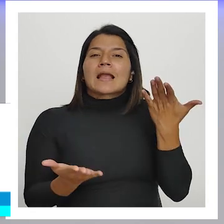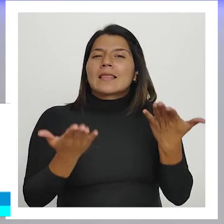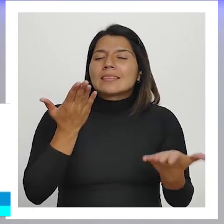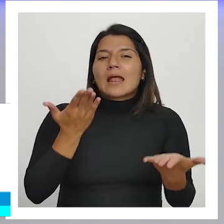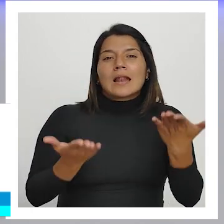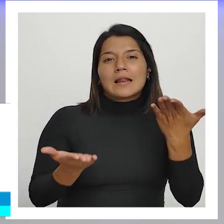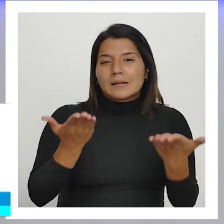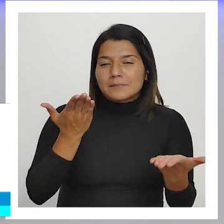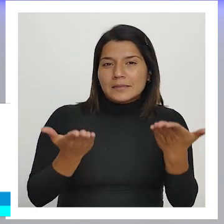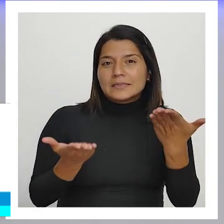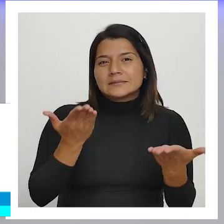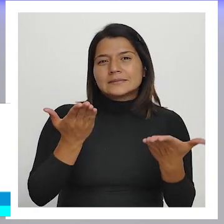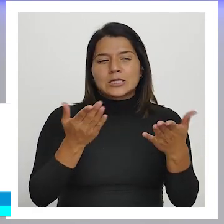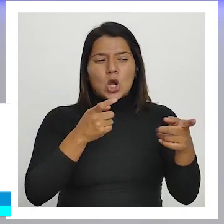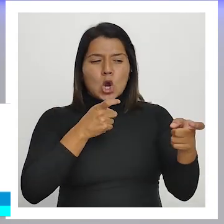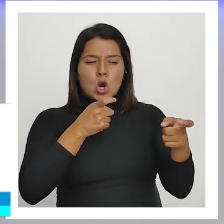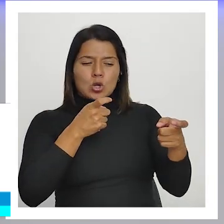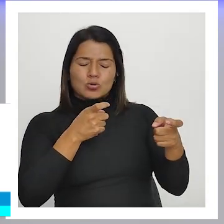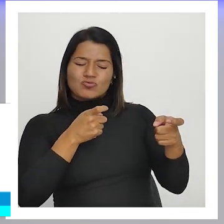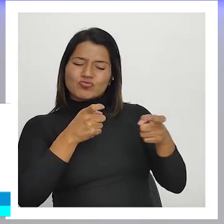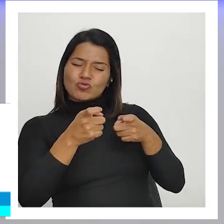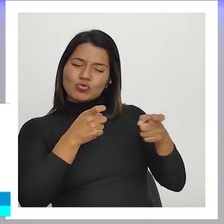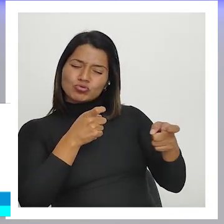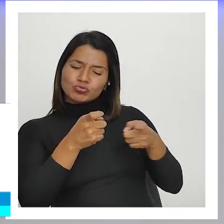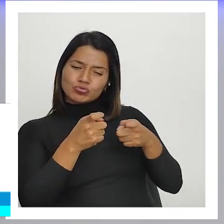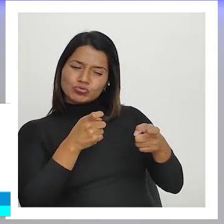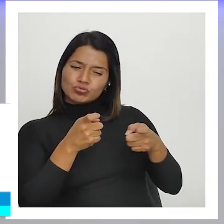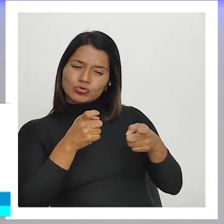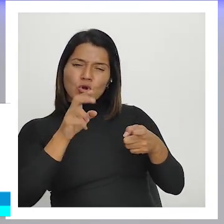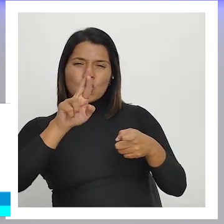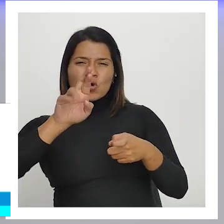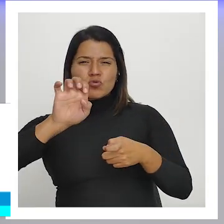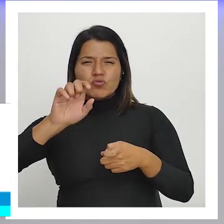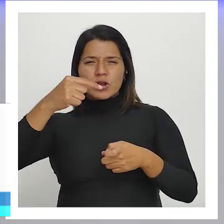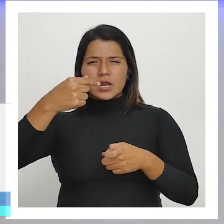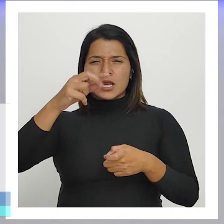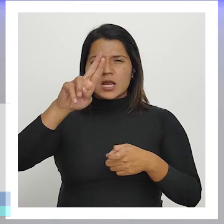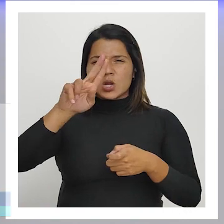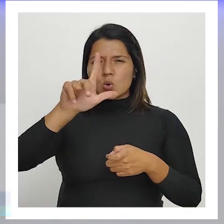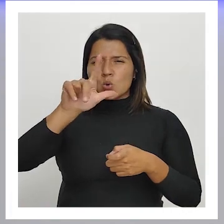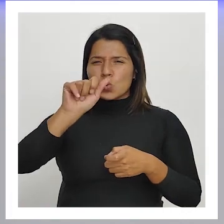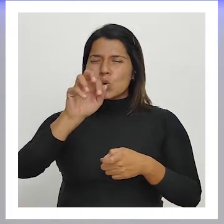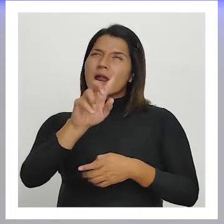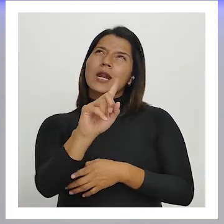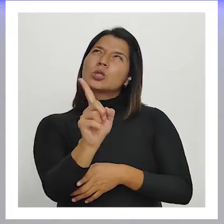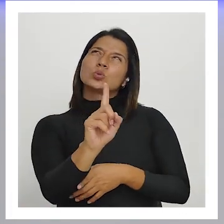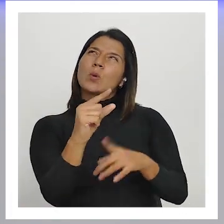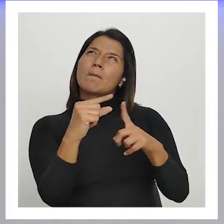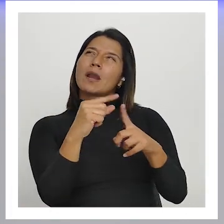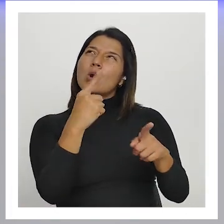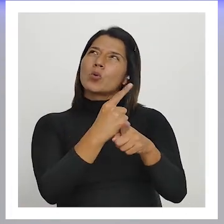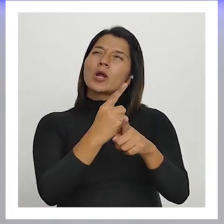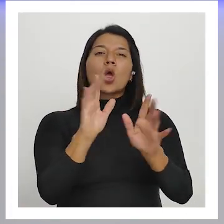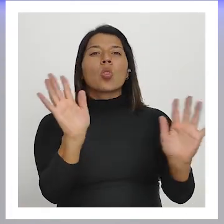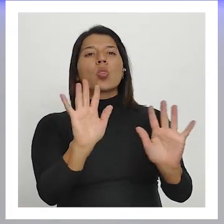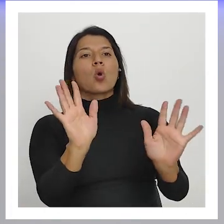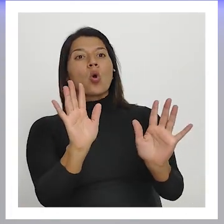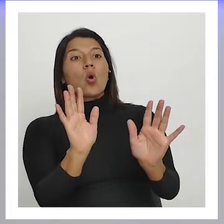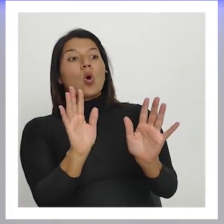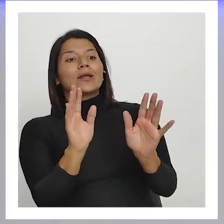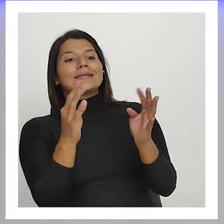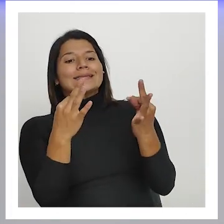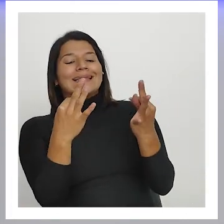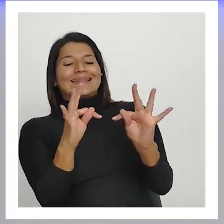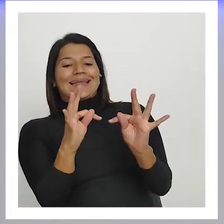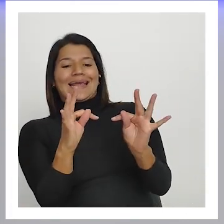tal vez regularizar no es la palabra, sino modernizar la interacción del MOP